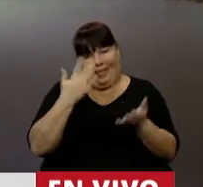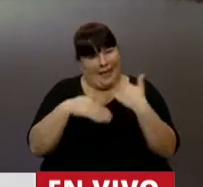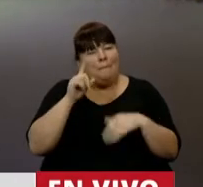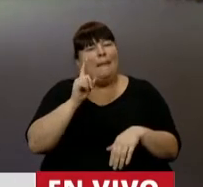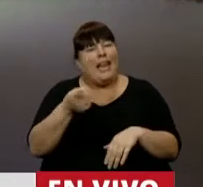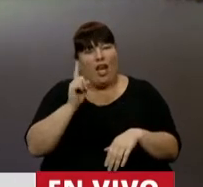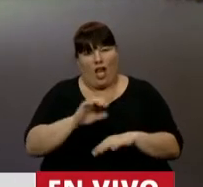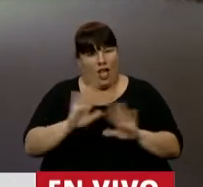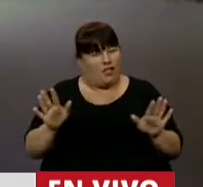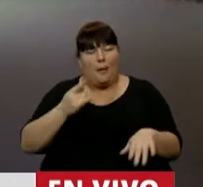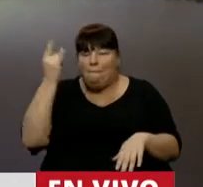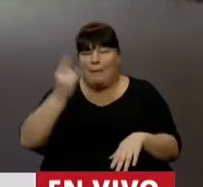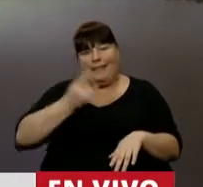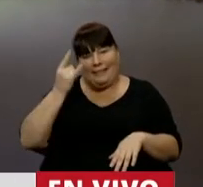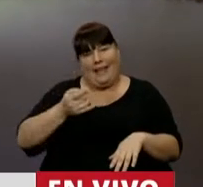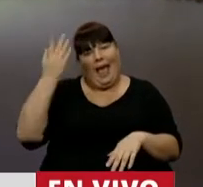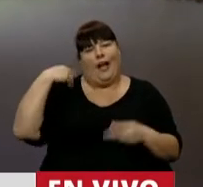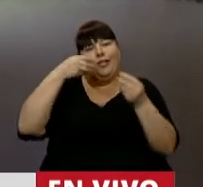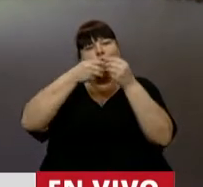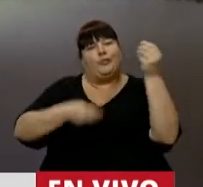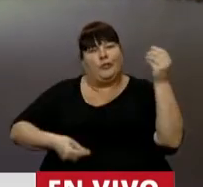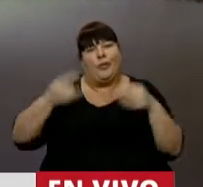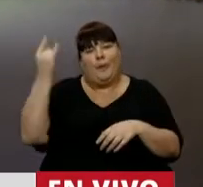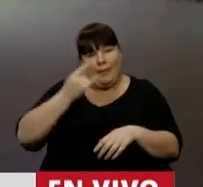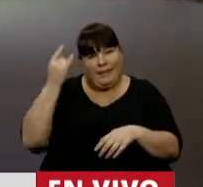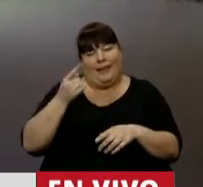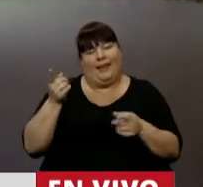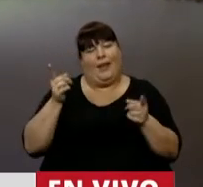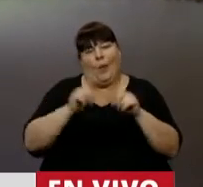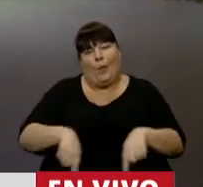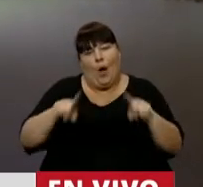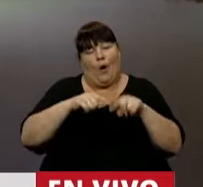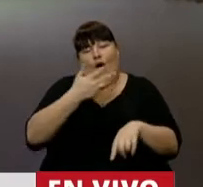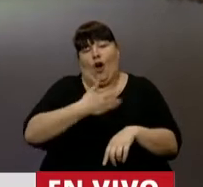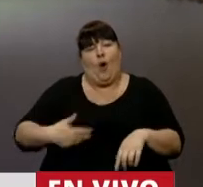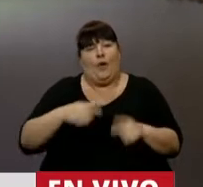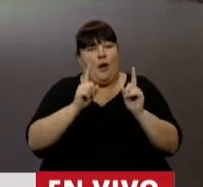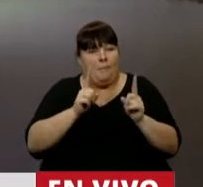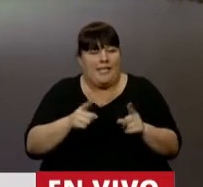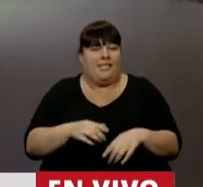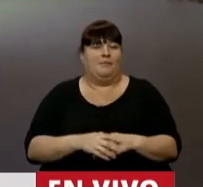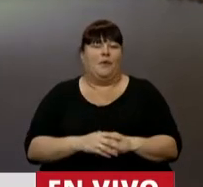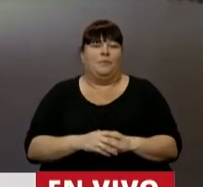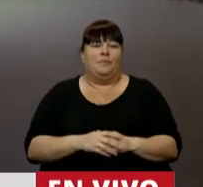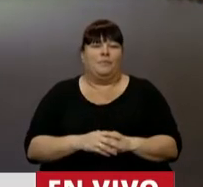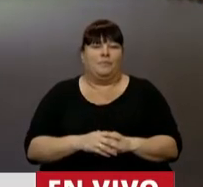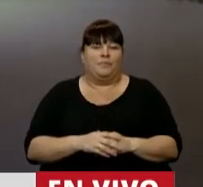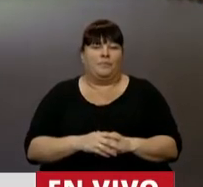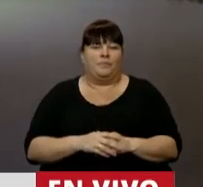Es una mentira de las tantas mentiras que permanentemente el oficialismo nos pone en una